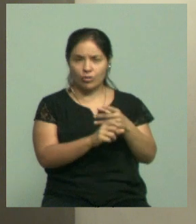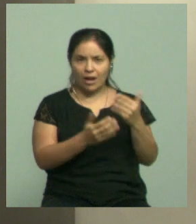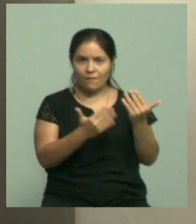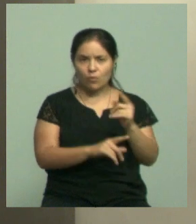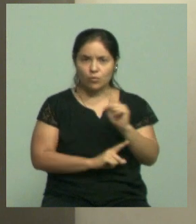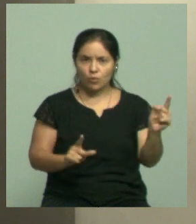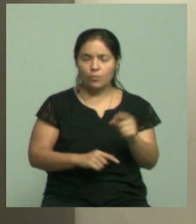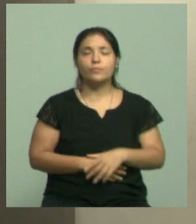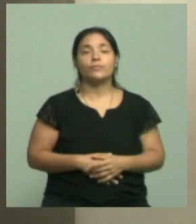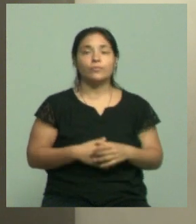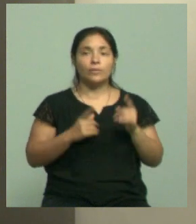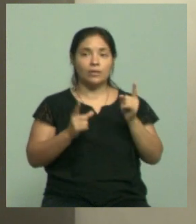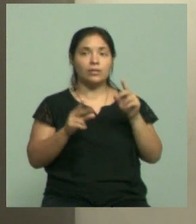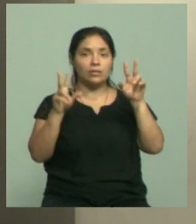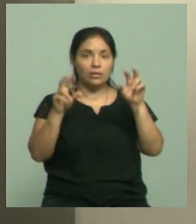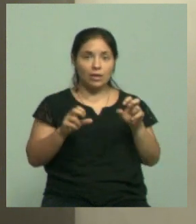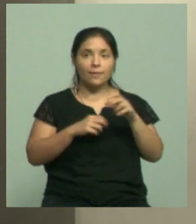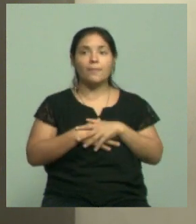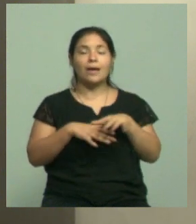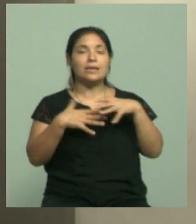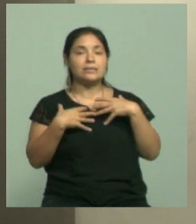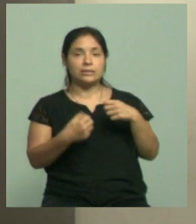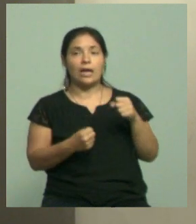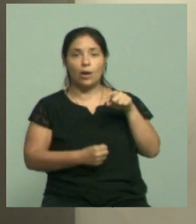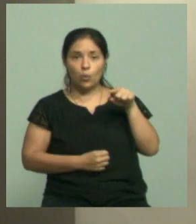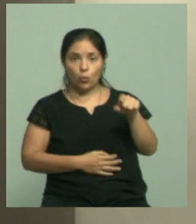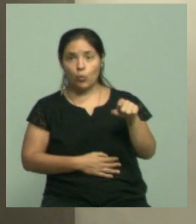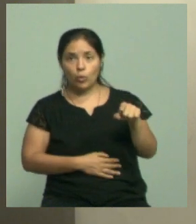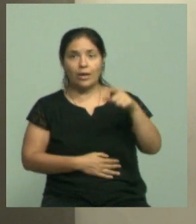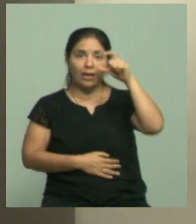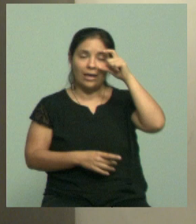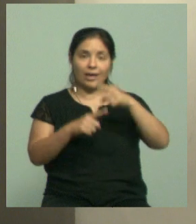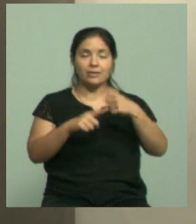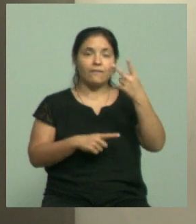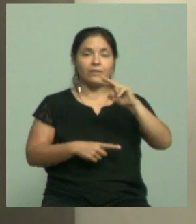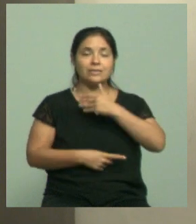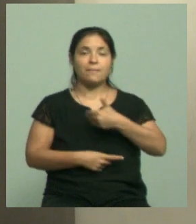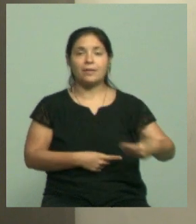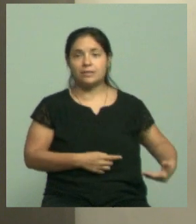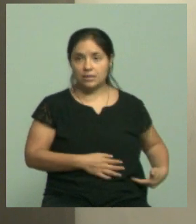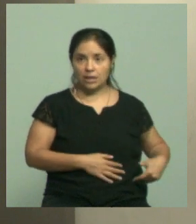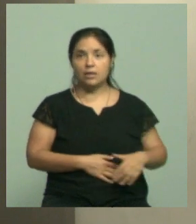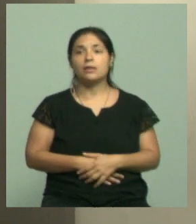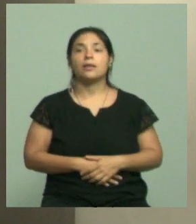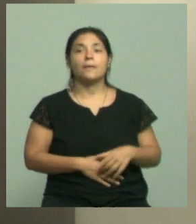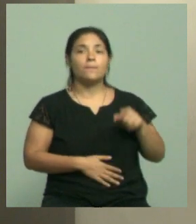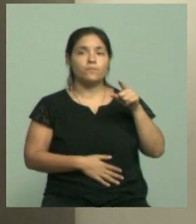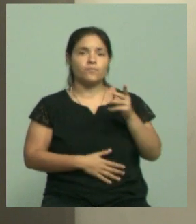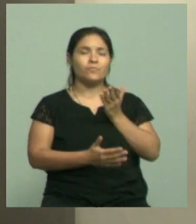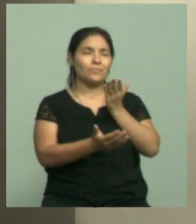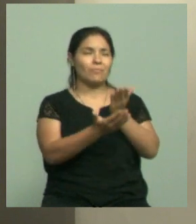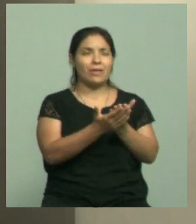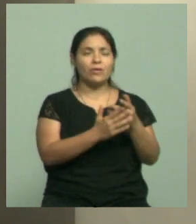relacionado con específicamente la salud de el ex vicepresidente que había pedido el